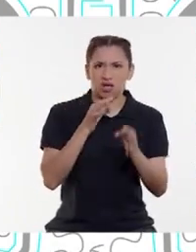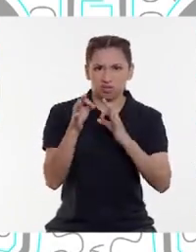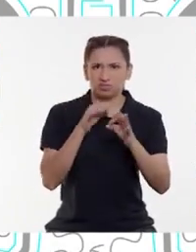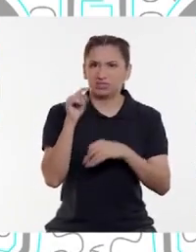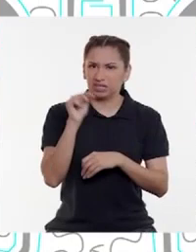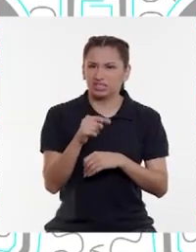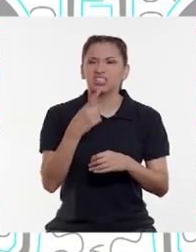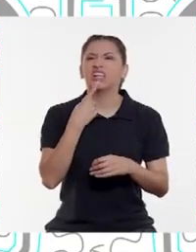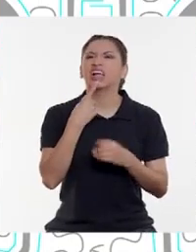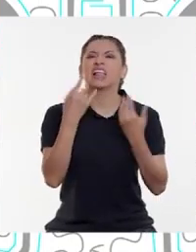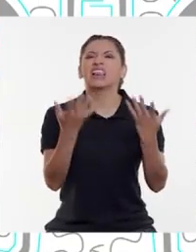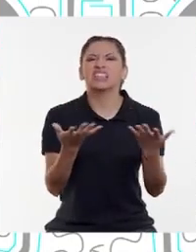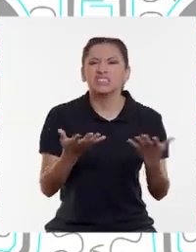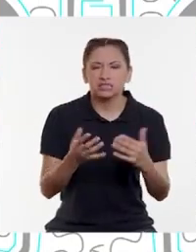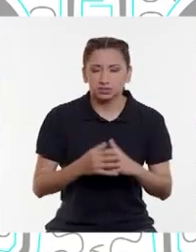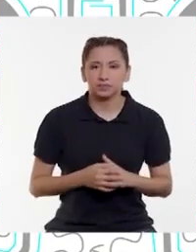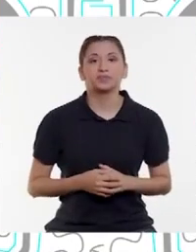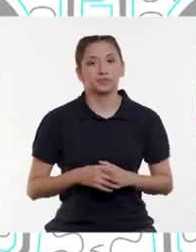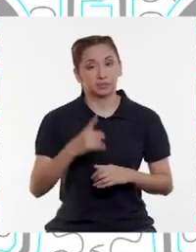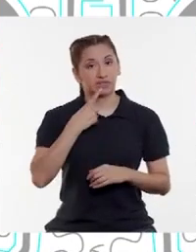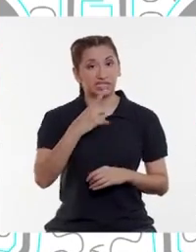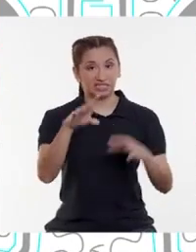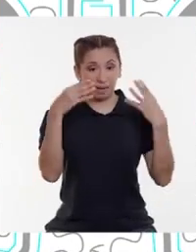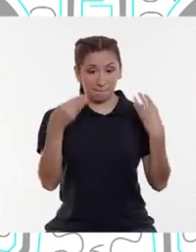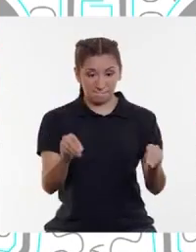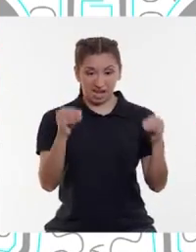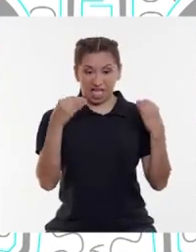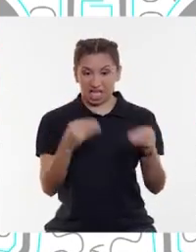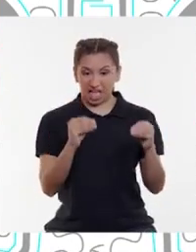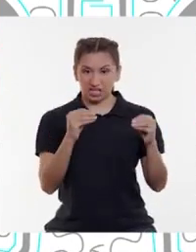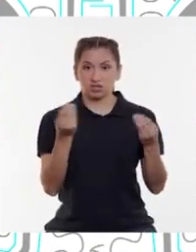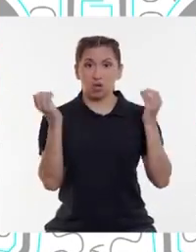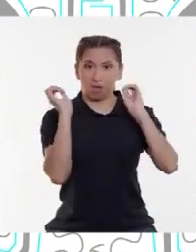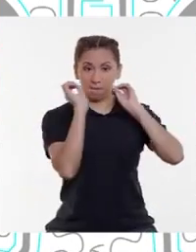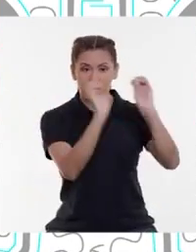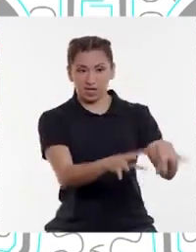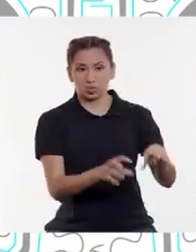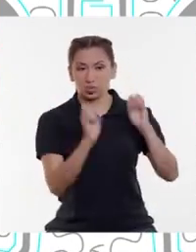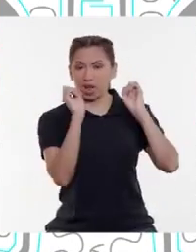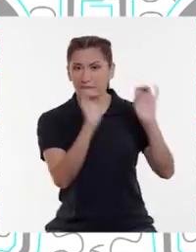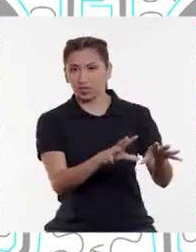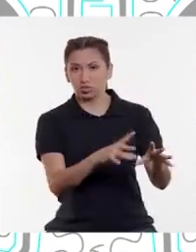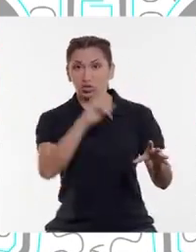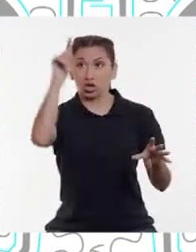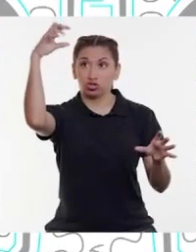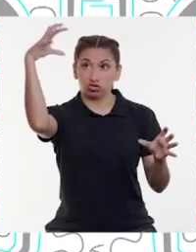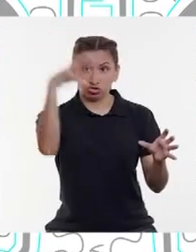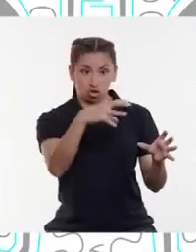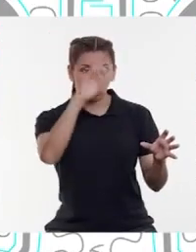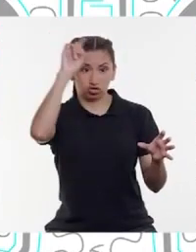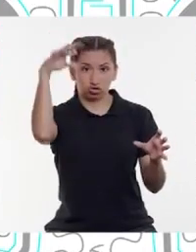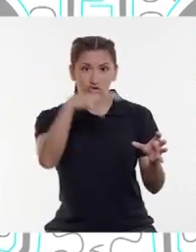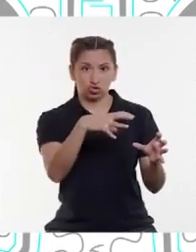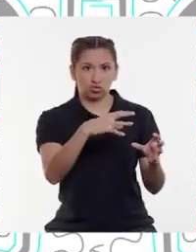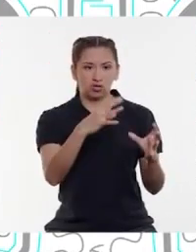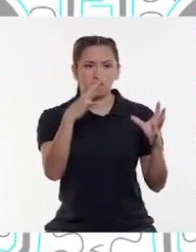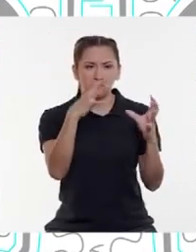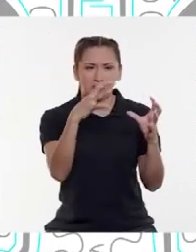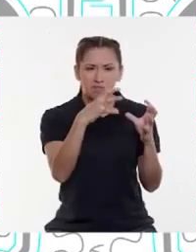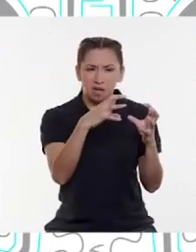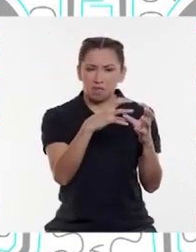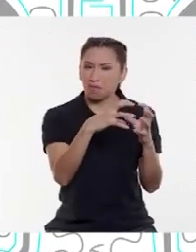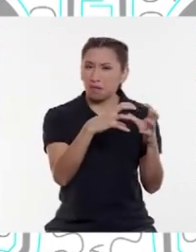de eso. ¿Y qué decían? Decían que los plásticos, al ser desechados como basura y expuestos al sol, se hacían